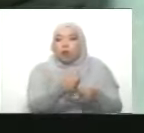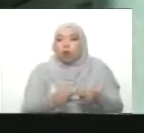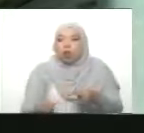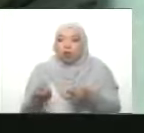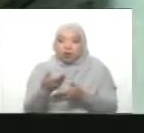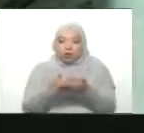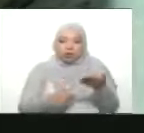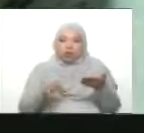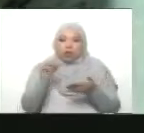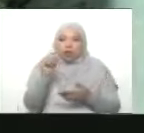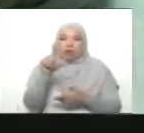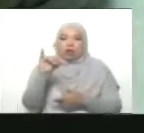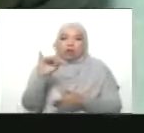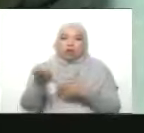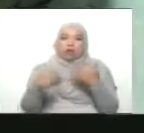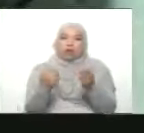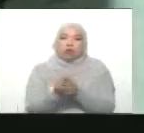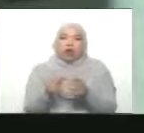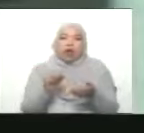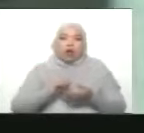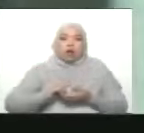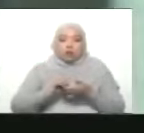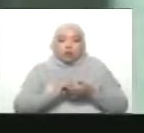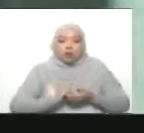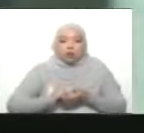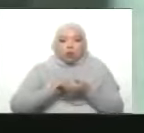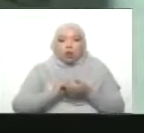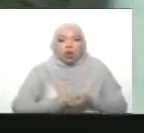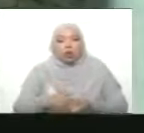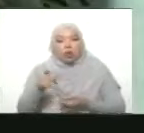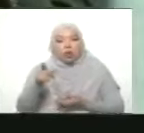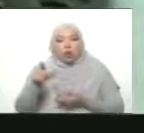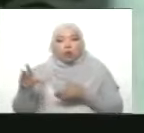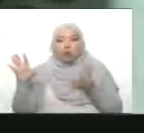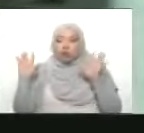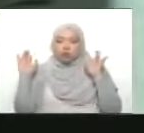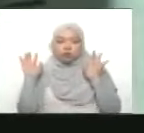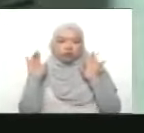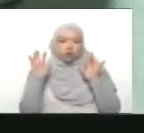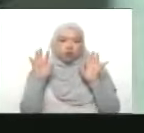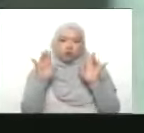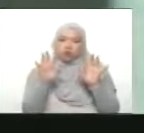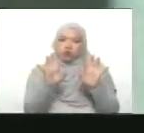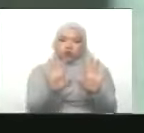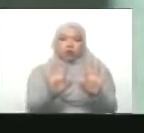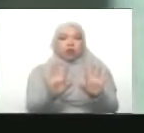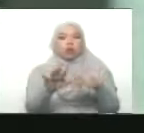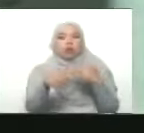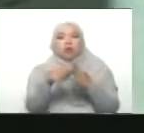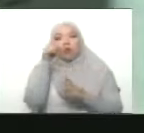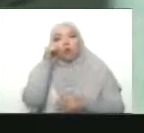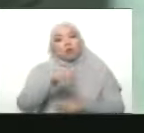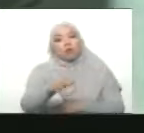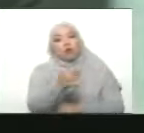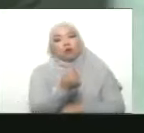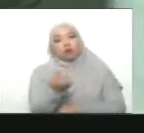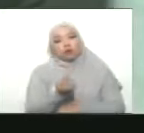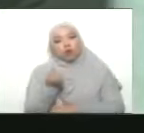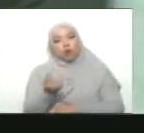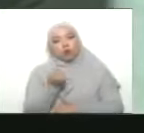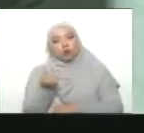afiche. Ali Primera llega a Boconó. No, se movía Boconó entero. Ali le llegaba al pueblo, Sol. ¿Recuerdas,